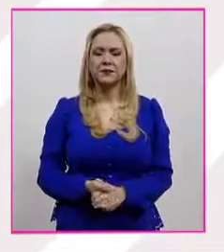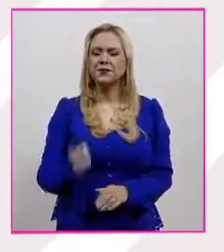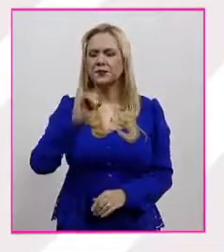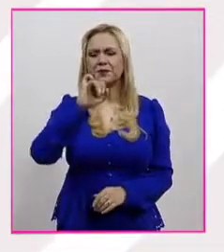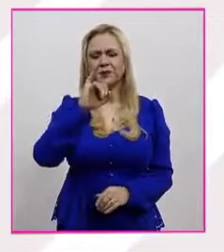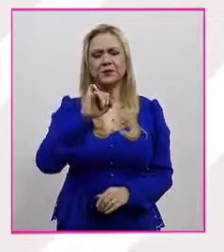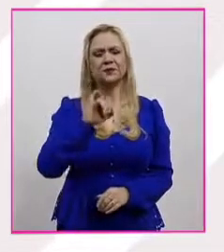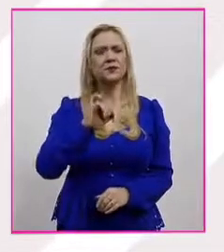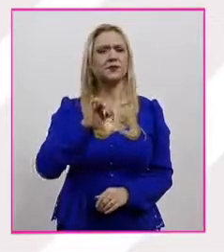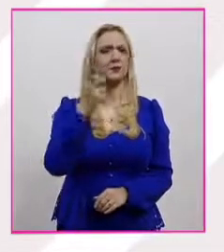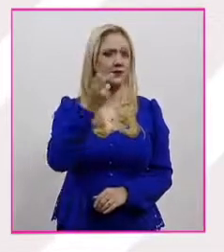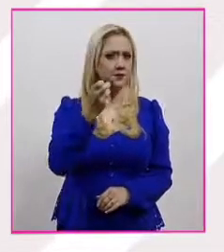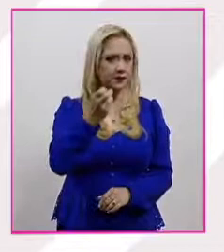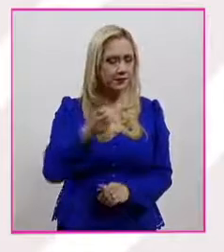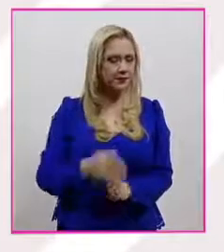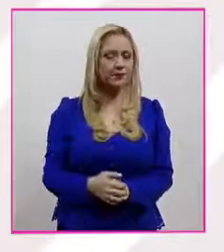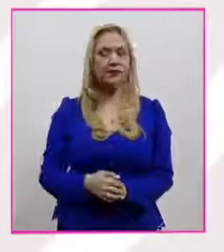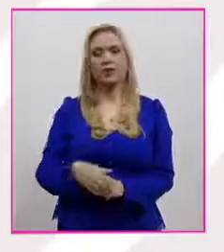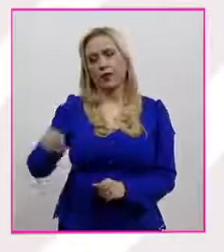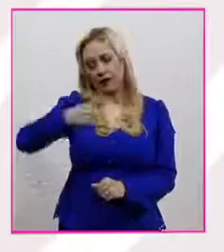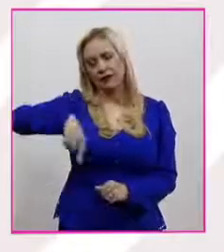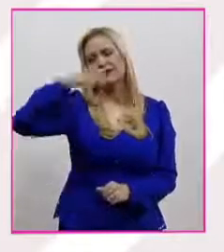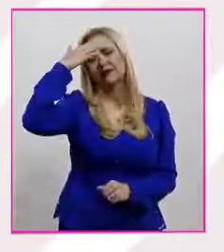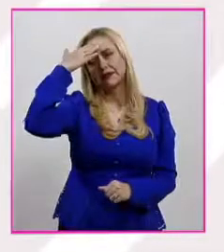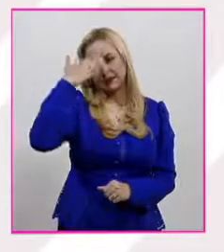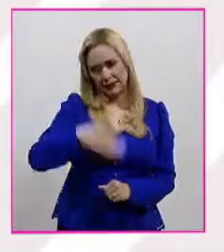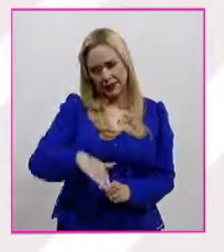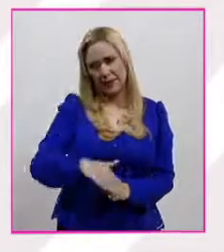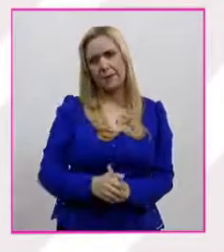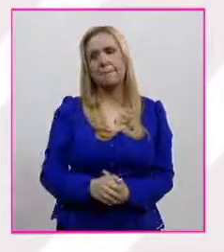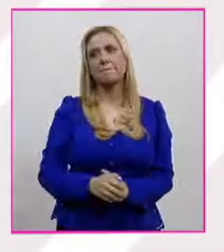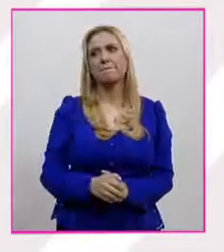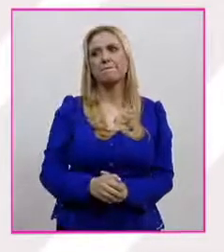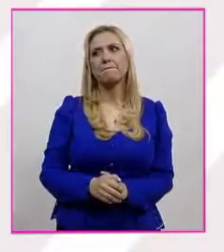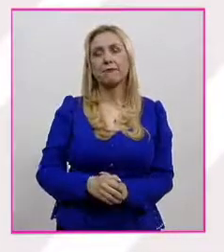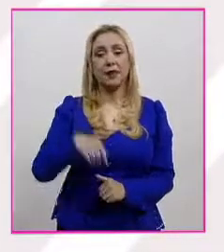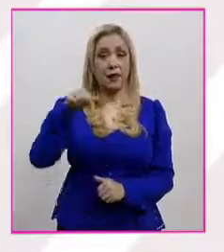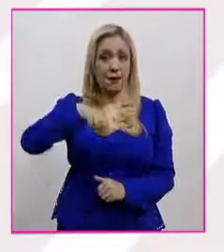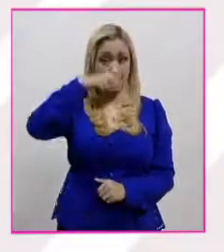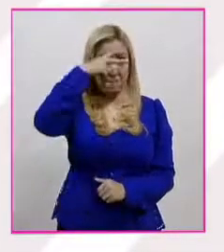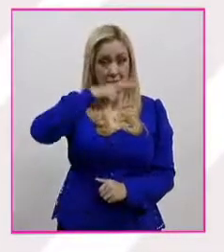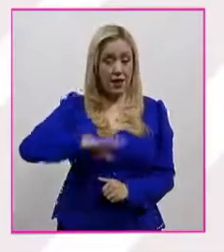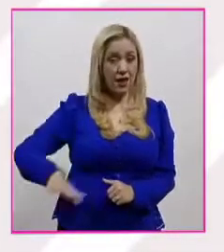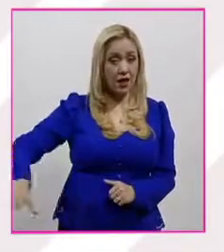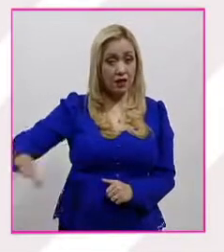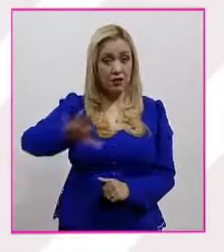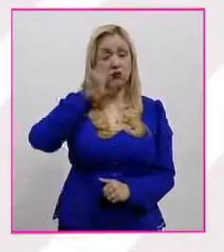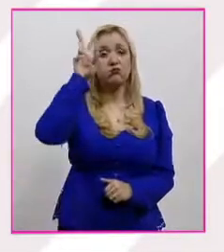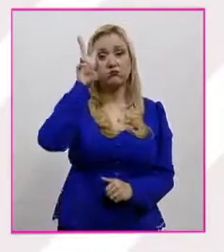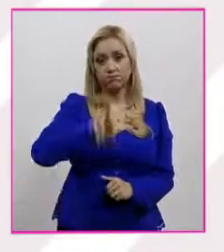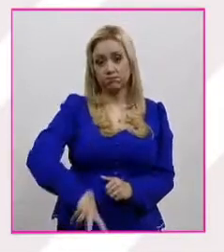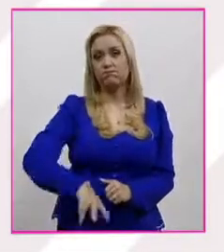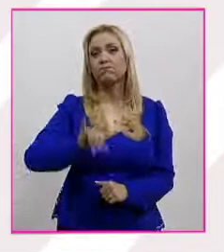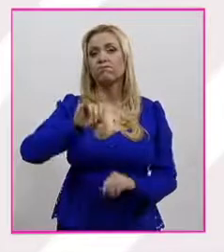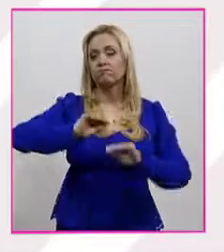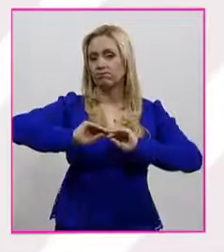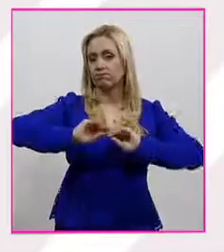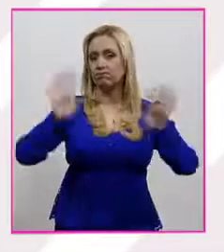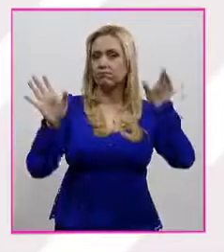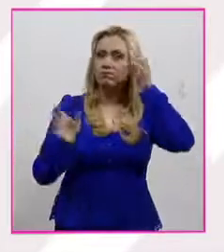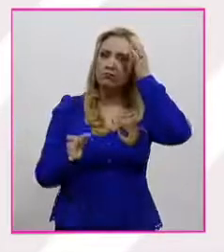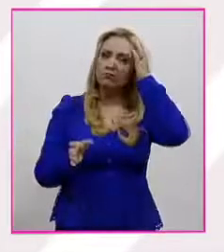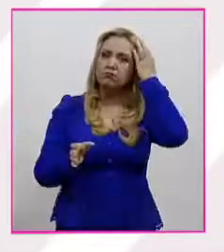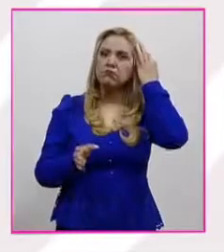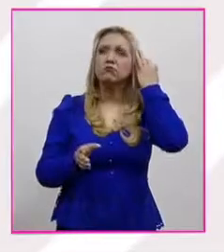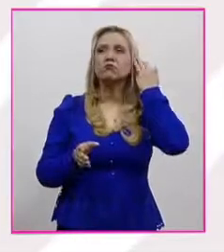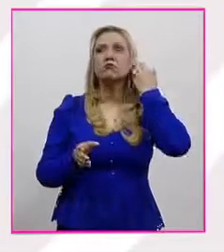Sí, justo algo que sabemos es que en el caso mexicano sí hay un gradiente muy claro de qué tipo de ocupaciones